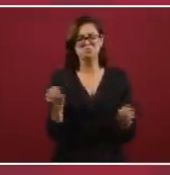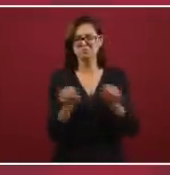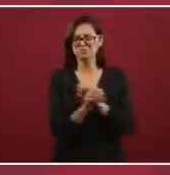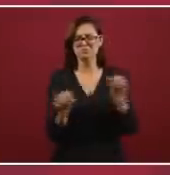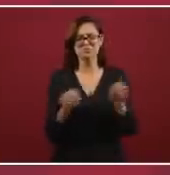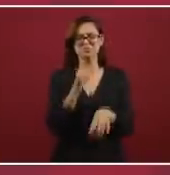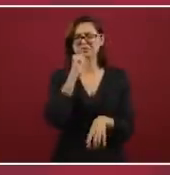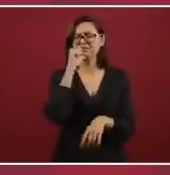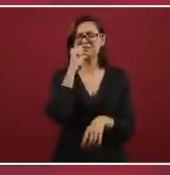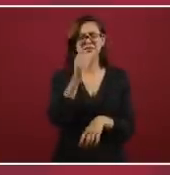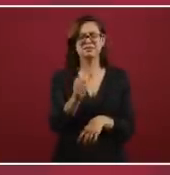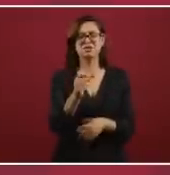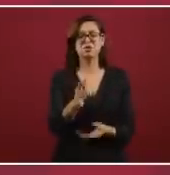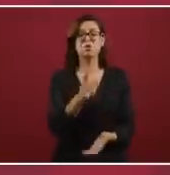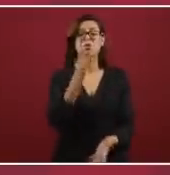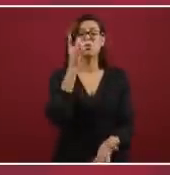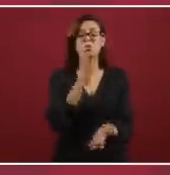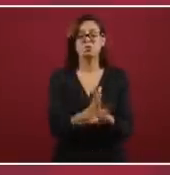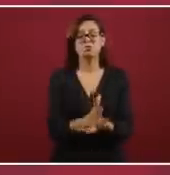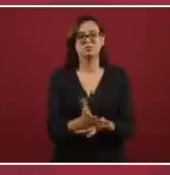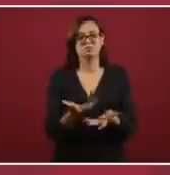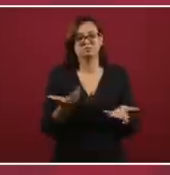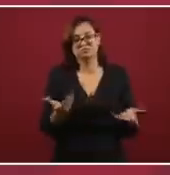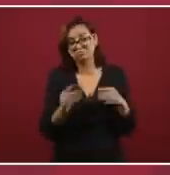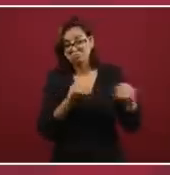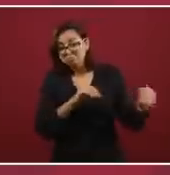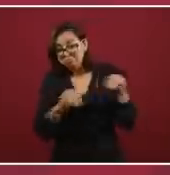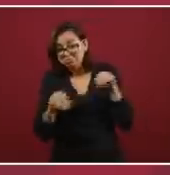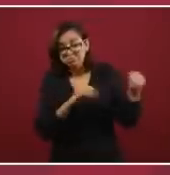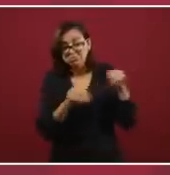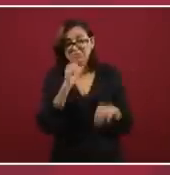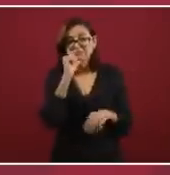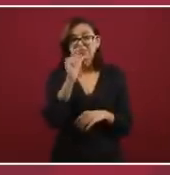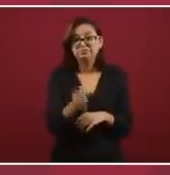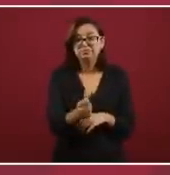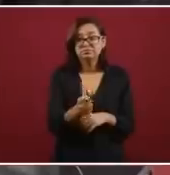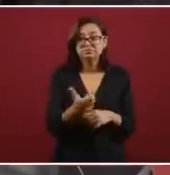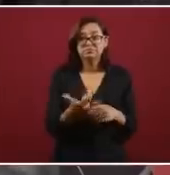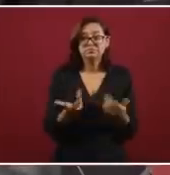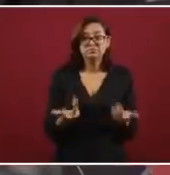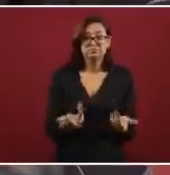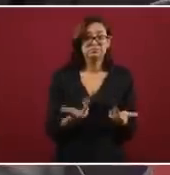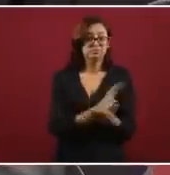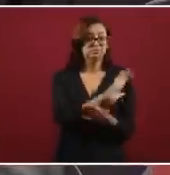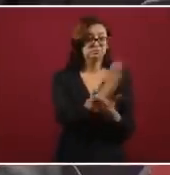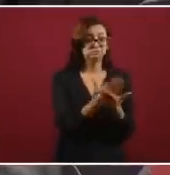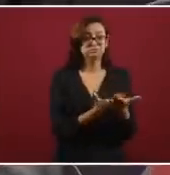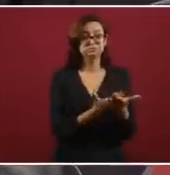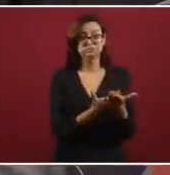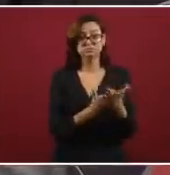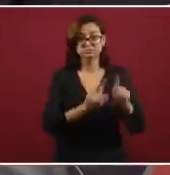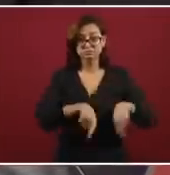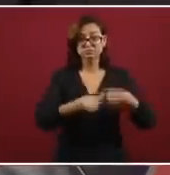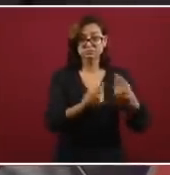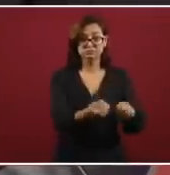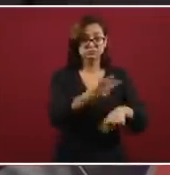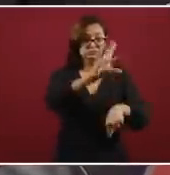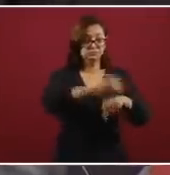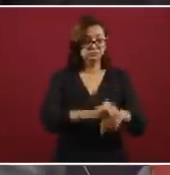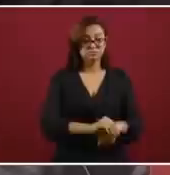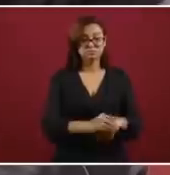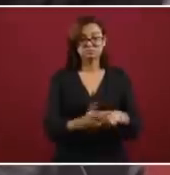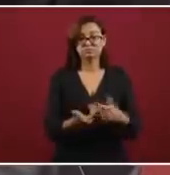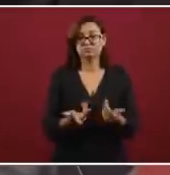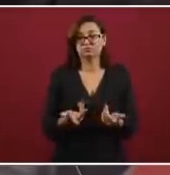nada más que si no hay producción en esos contratos que se entregaron, pues